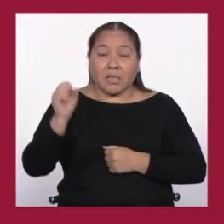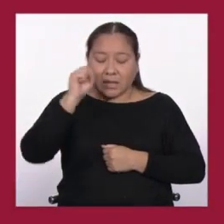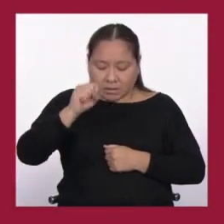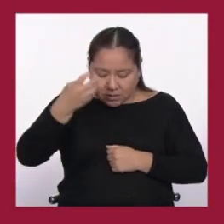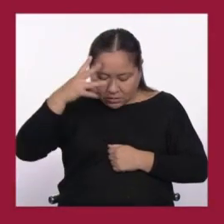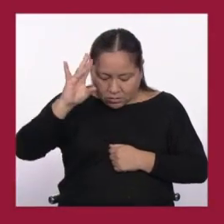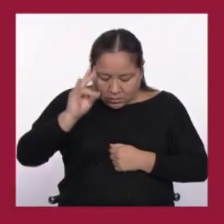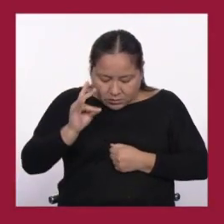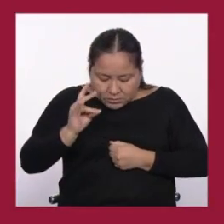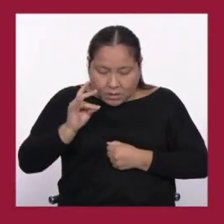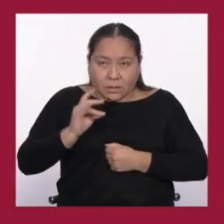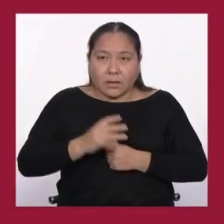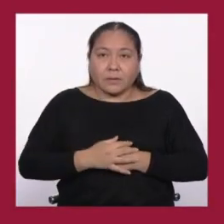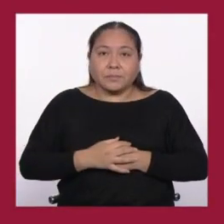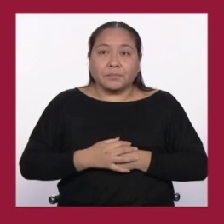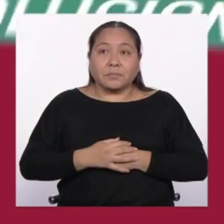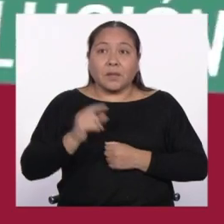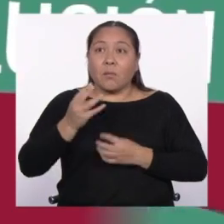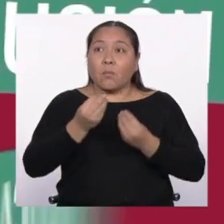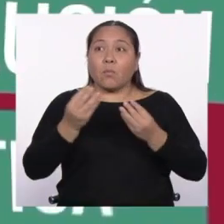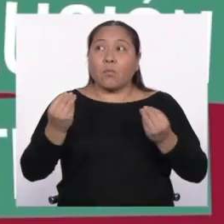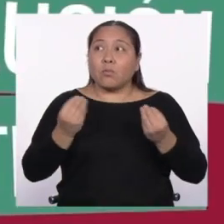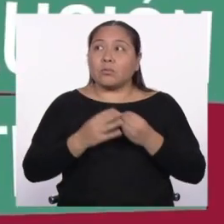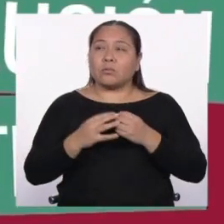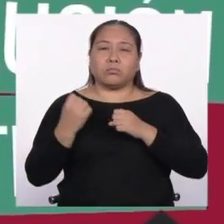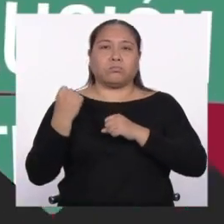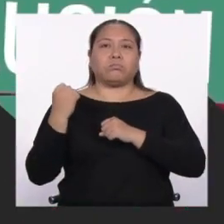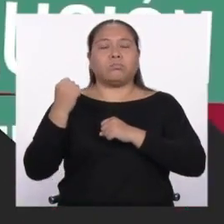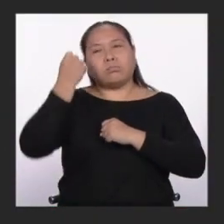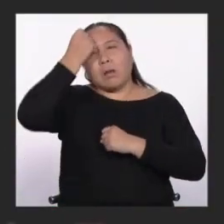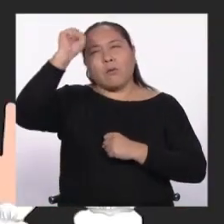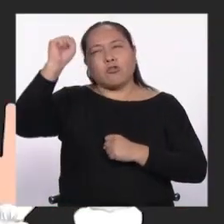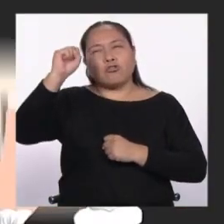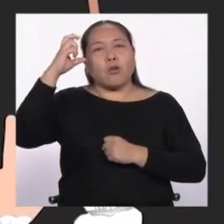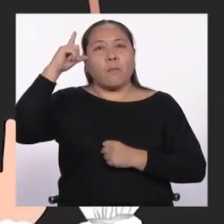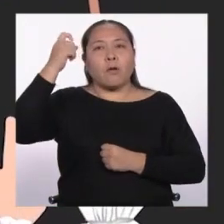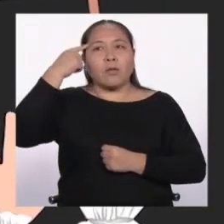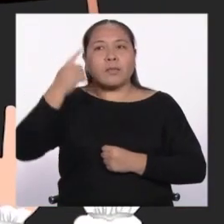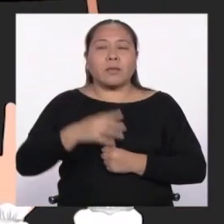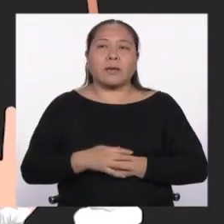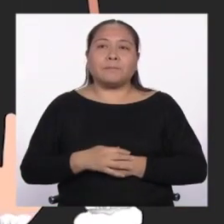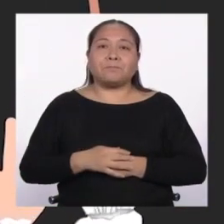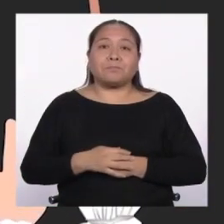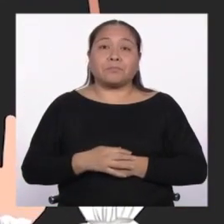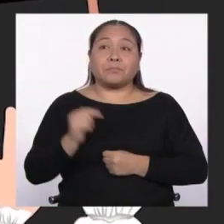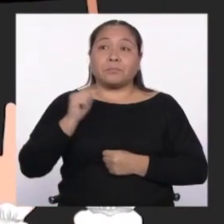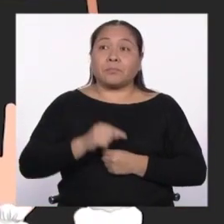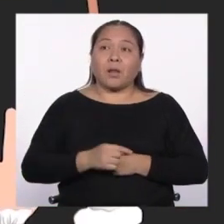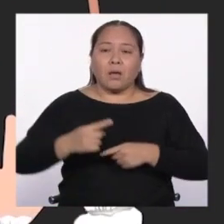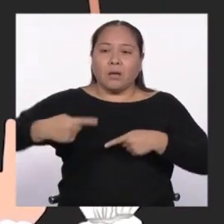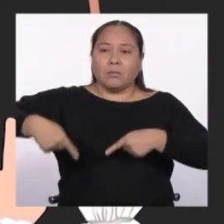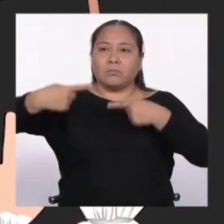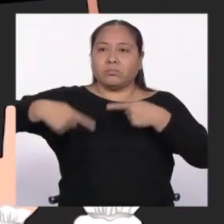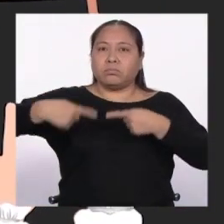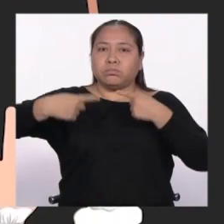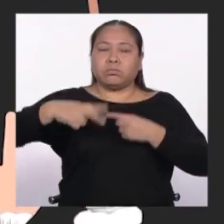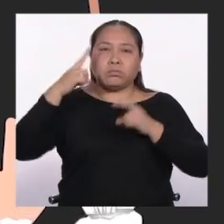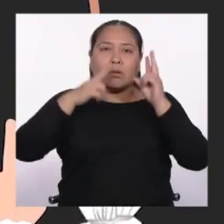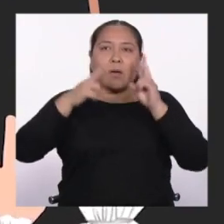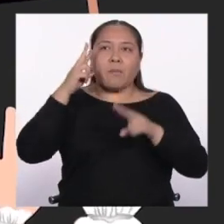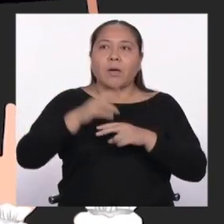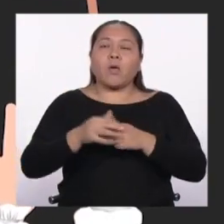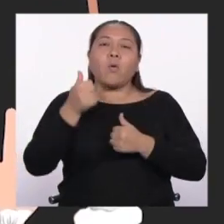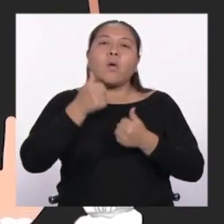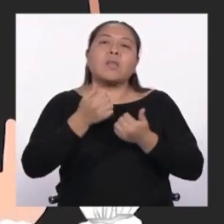en Inglaterra se dio una fuerte revolución política. O sea, habían fuertes disputas entre ver qué sistema se